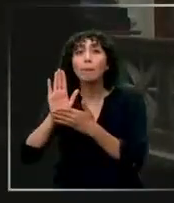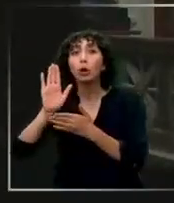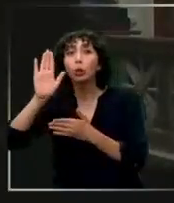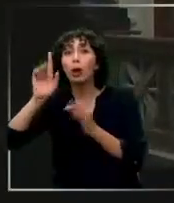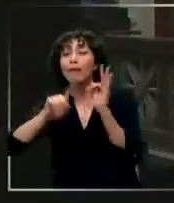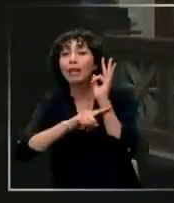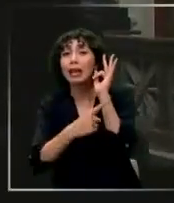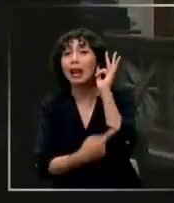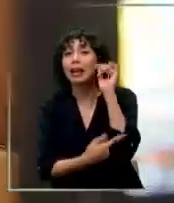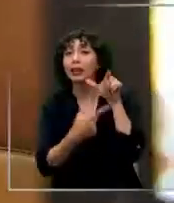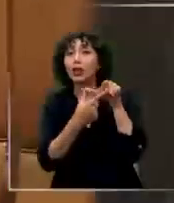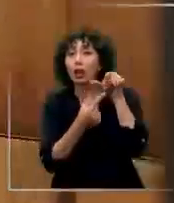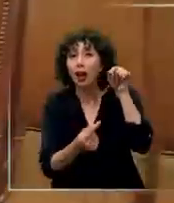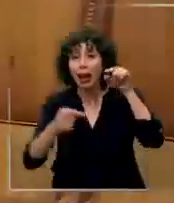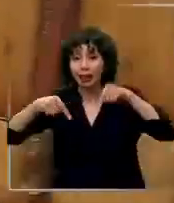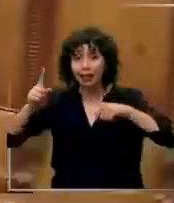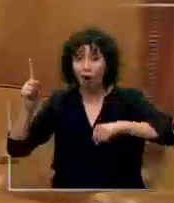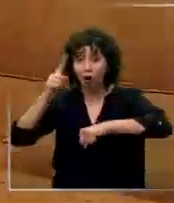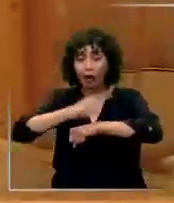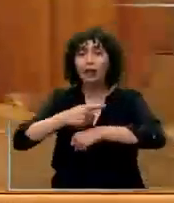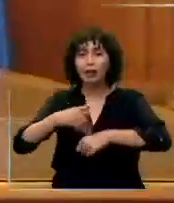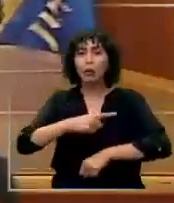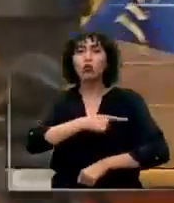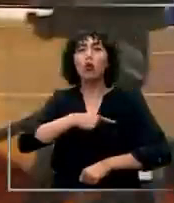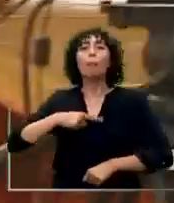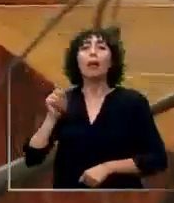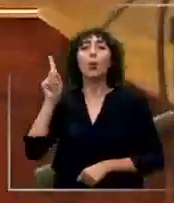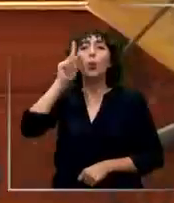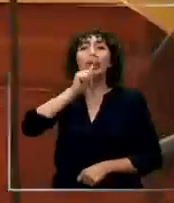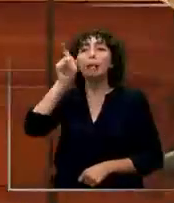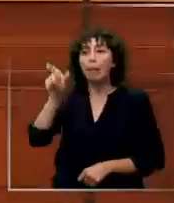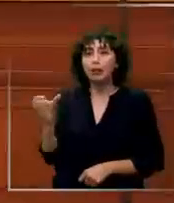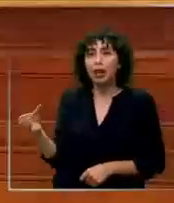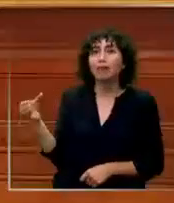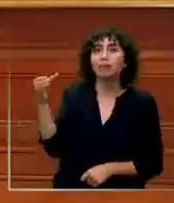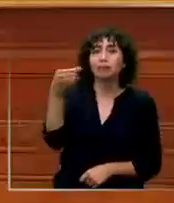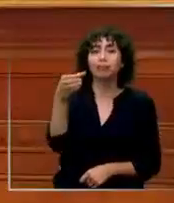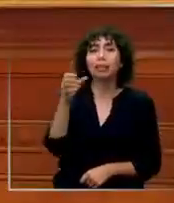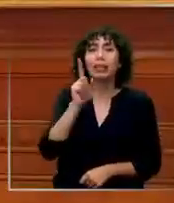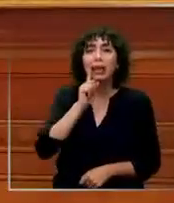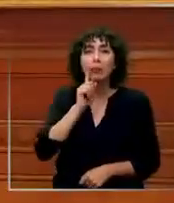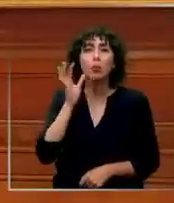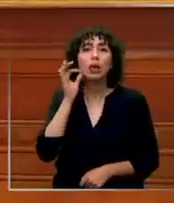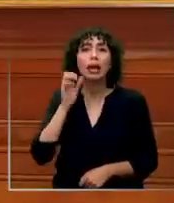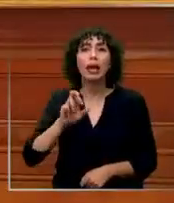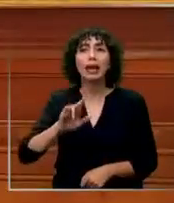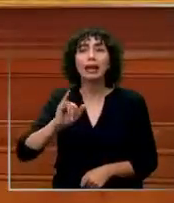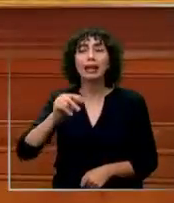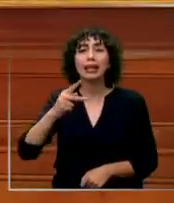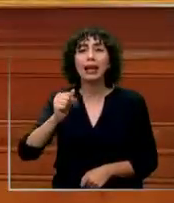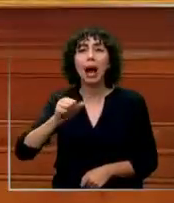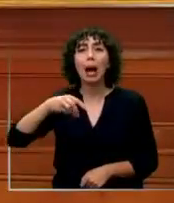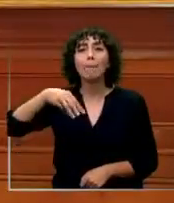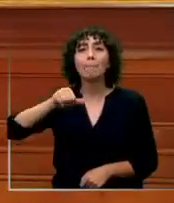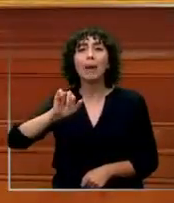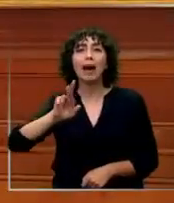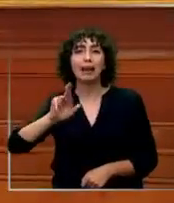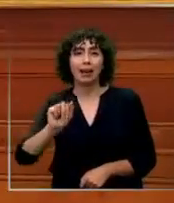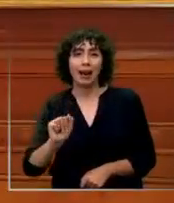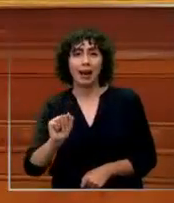fiscal nacional, esta jornada se conoció el nombre de la última persona que la integrará. Doña Erika Alejandra Mayra